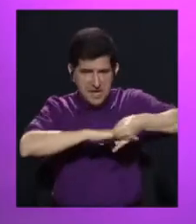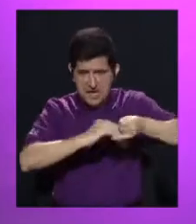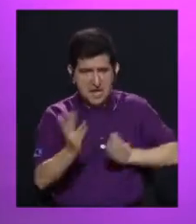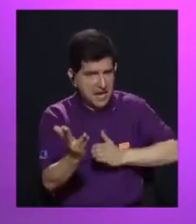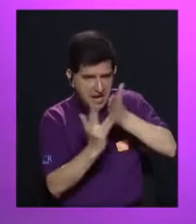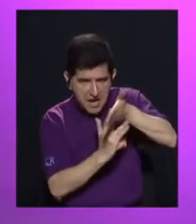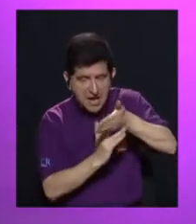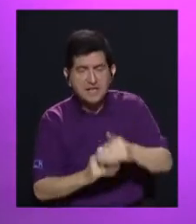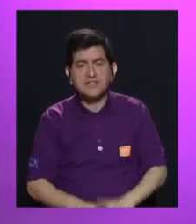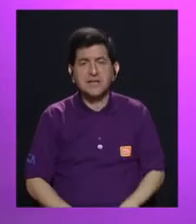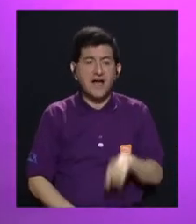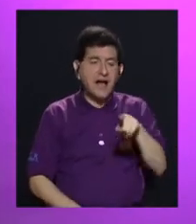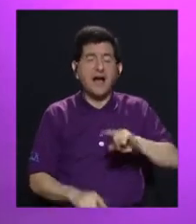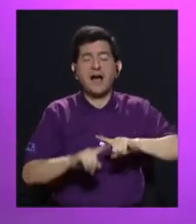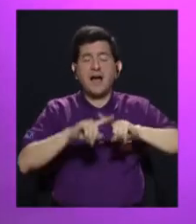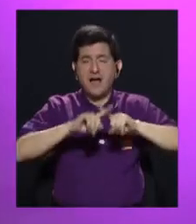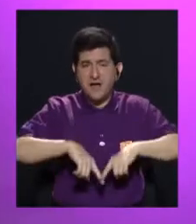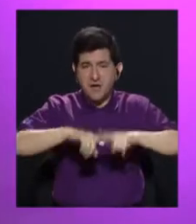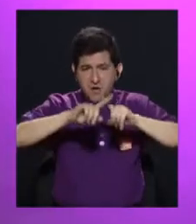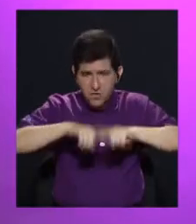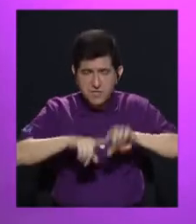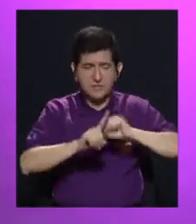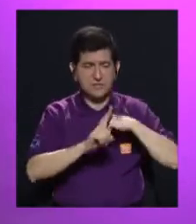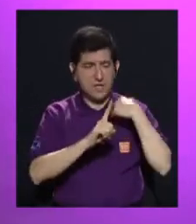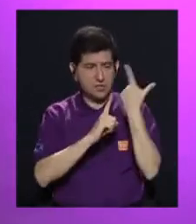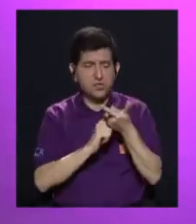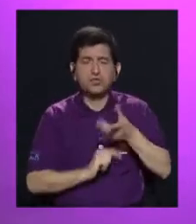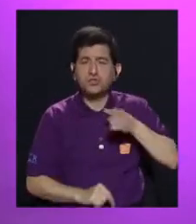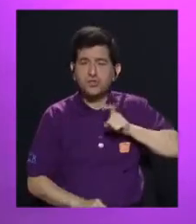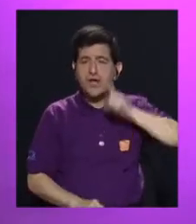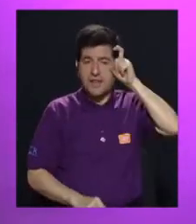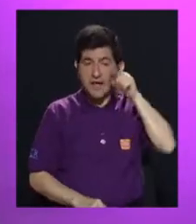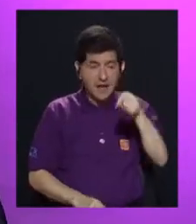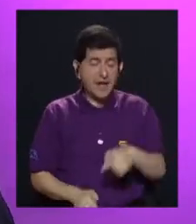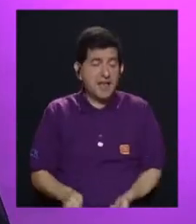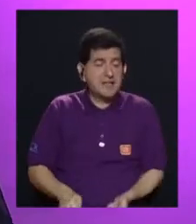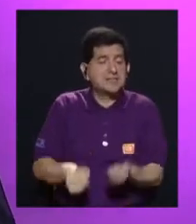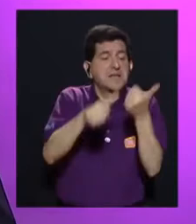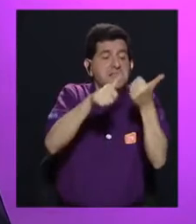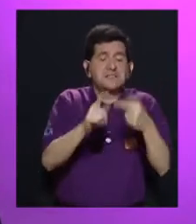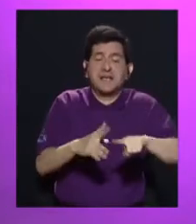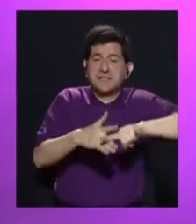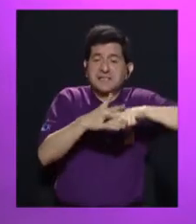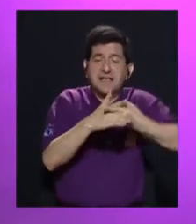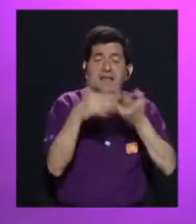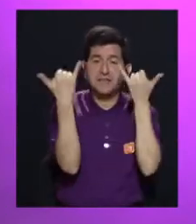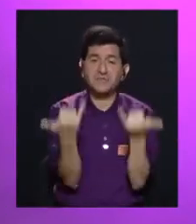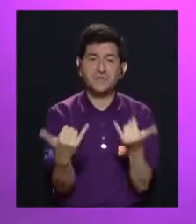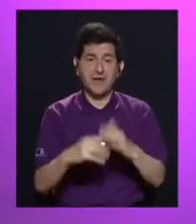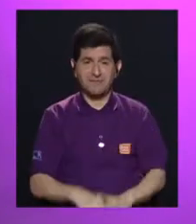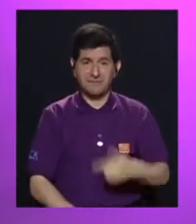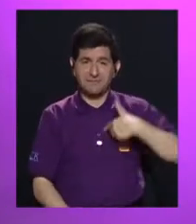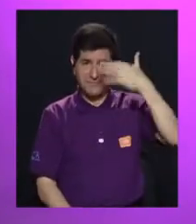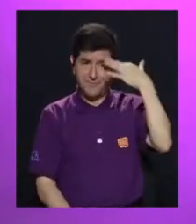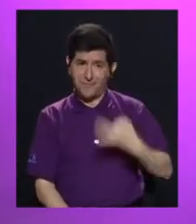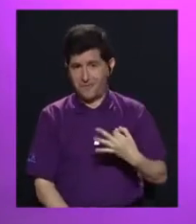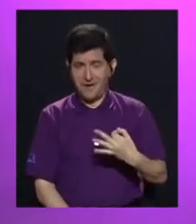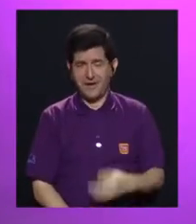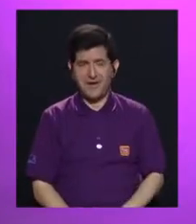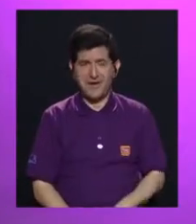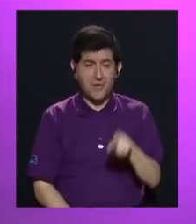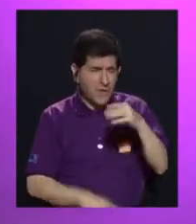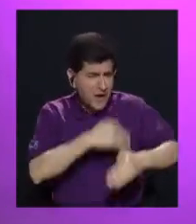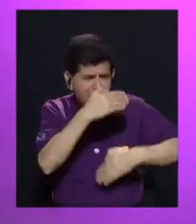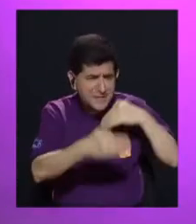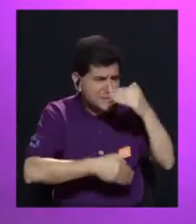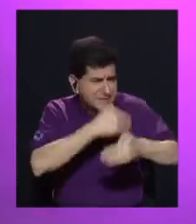porque hay un condicionamiento social de género tan fuerte que hace que ellas sean expulsadas desde un inicio entonces yo creo que este